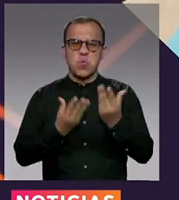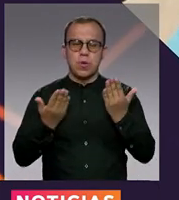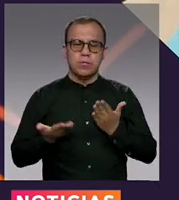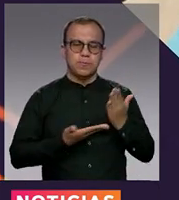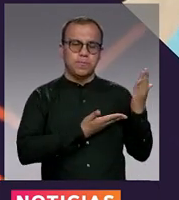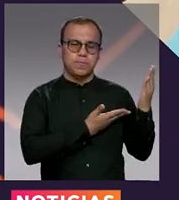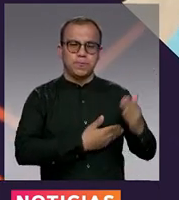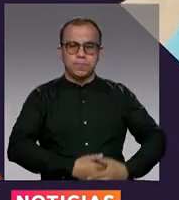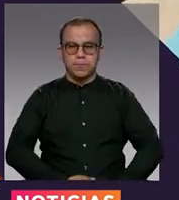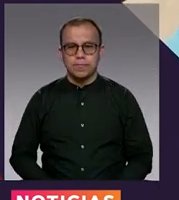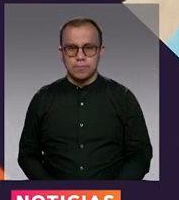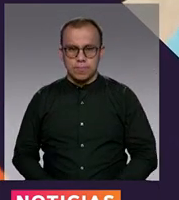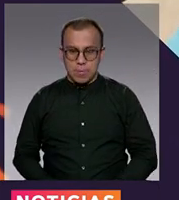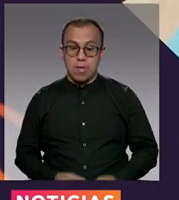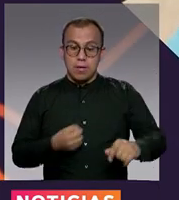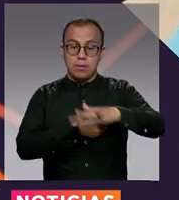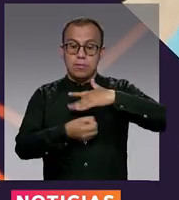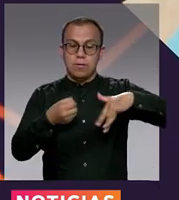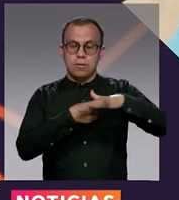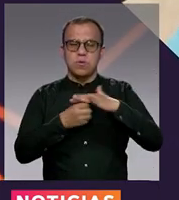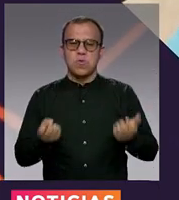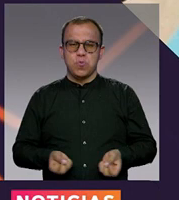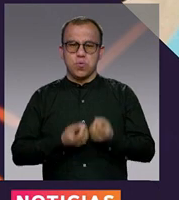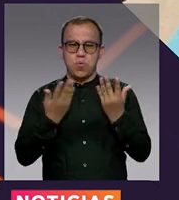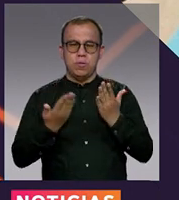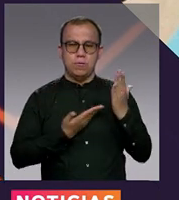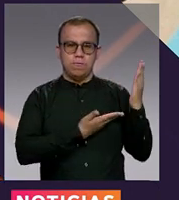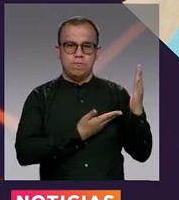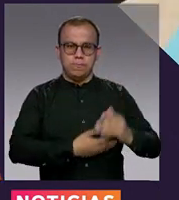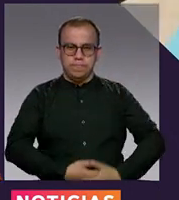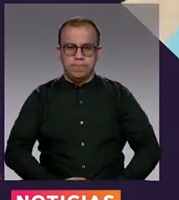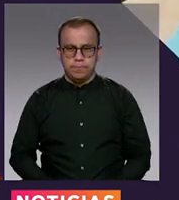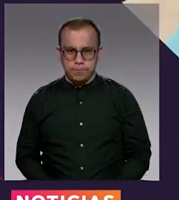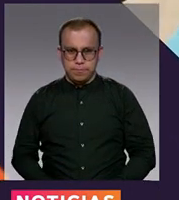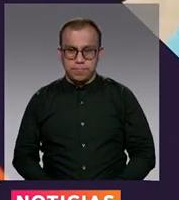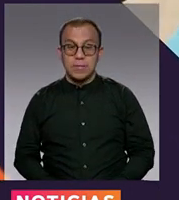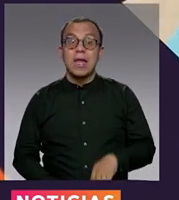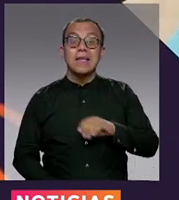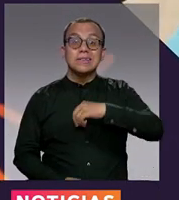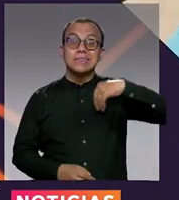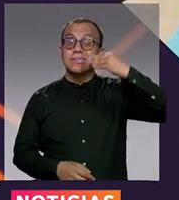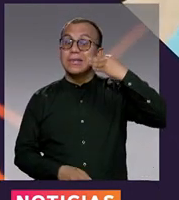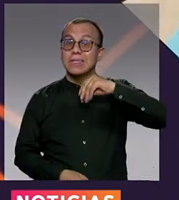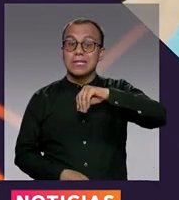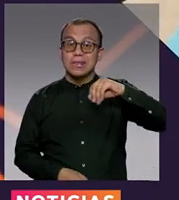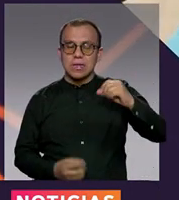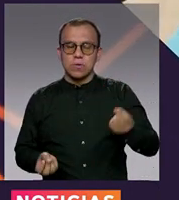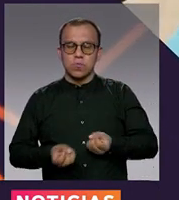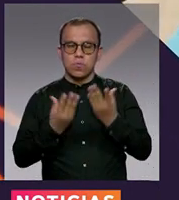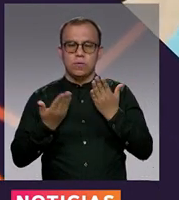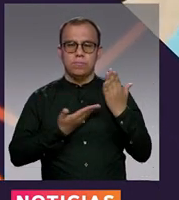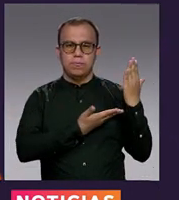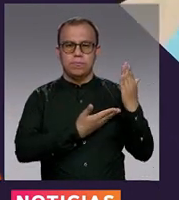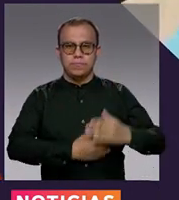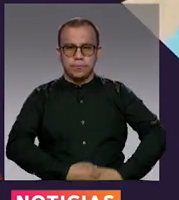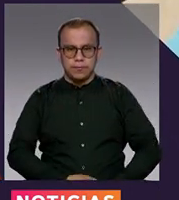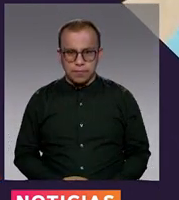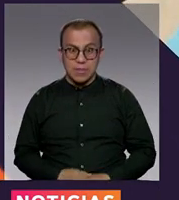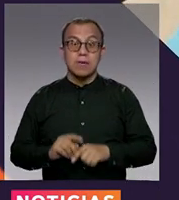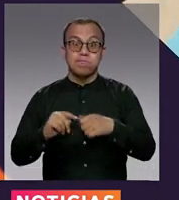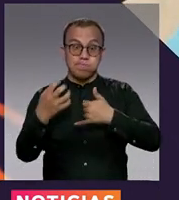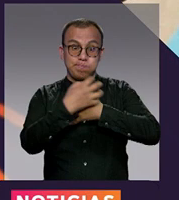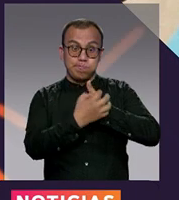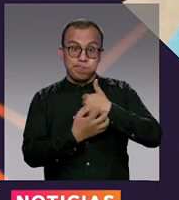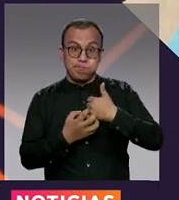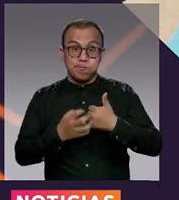816 cundinamarca 4 mil 63 dosis y santander 3 mil 831 las regiones